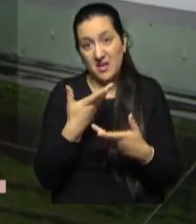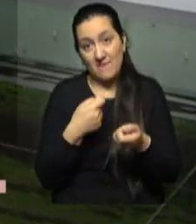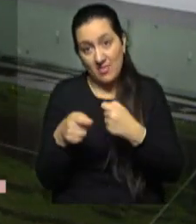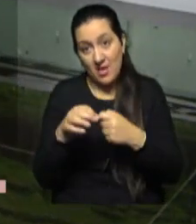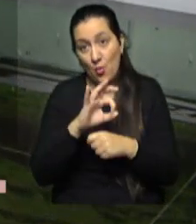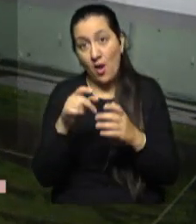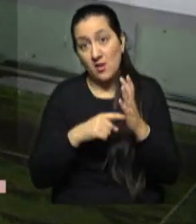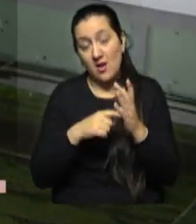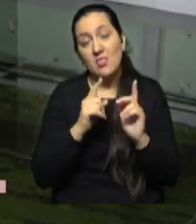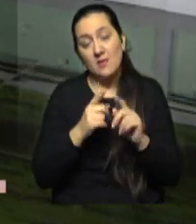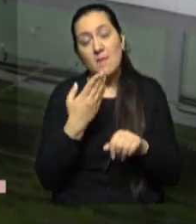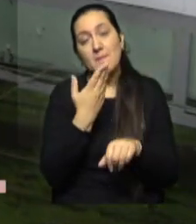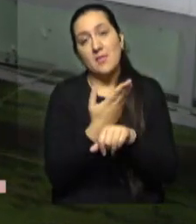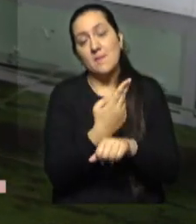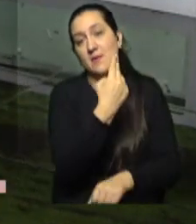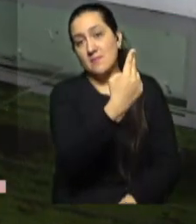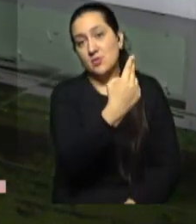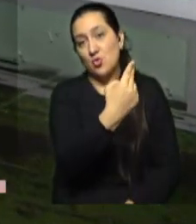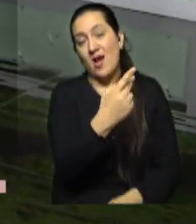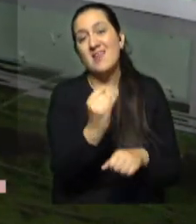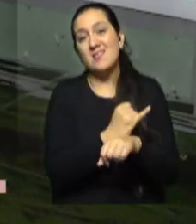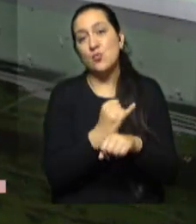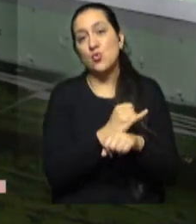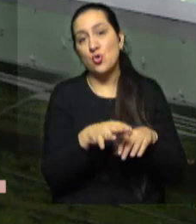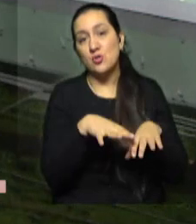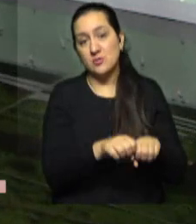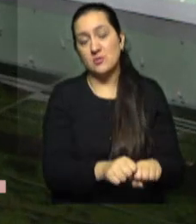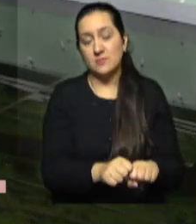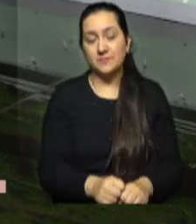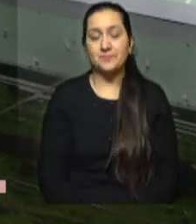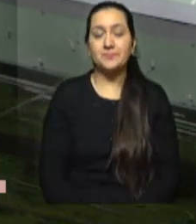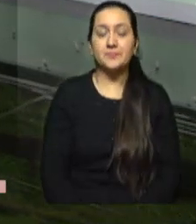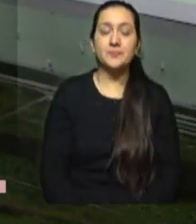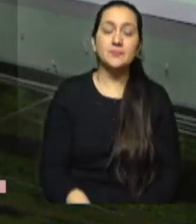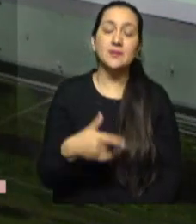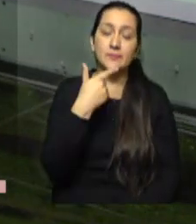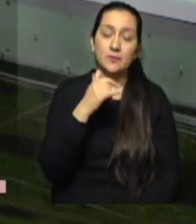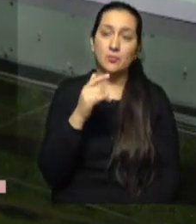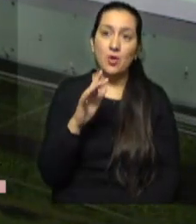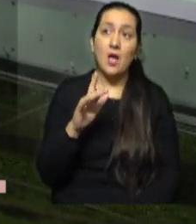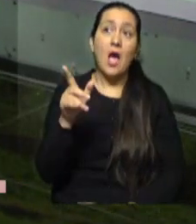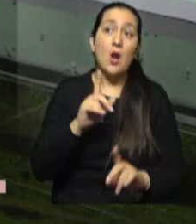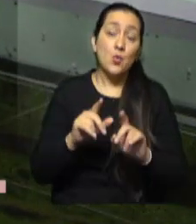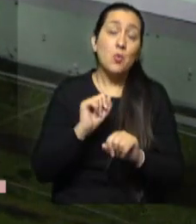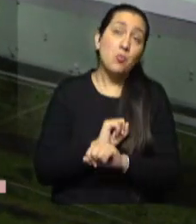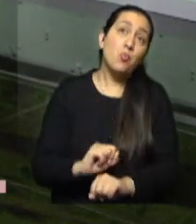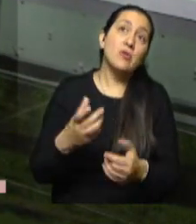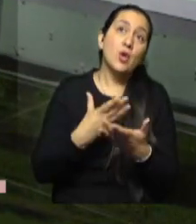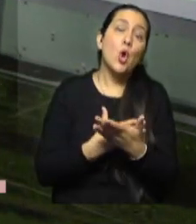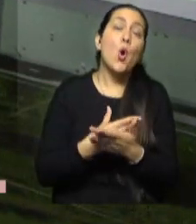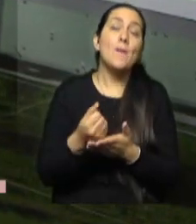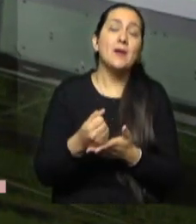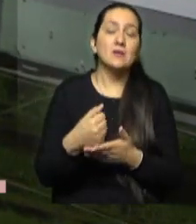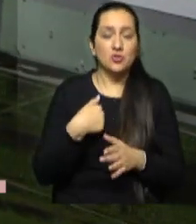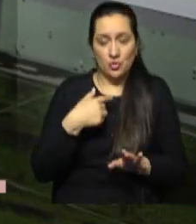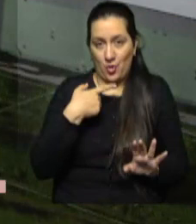la gran mayoría de los propietarios que estaban en esa misma condición decir que compraron y vamos a suponer que de buena fe yo